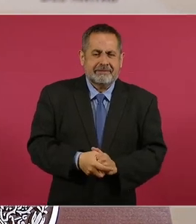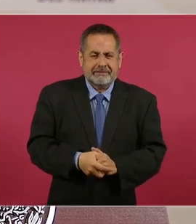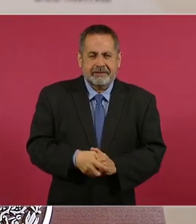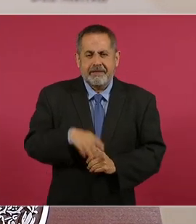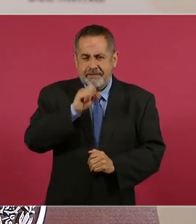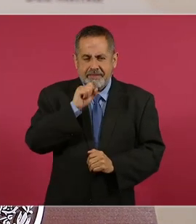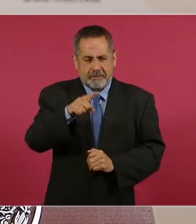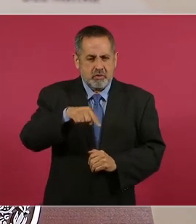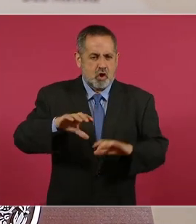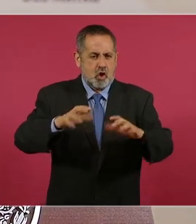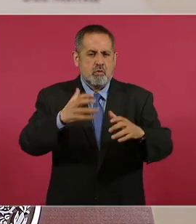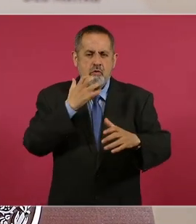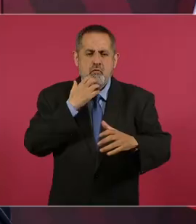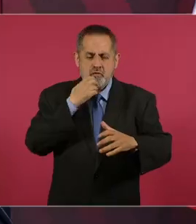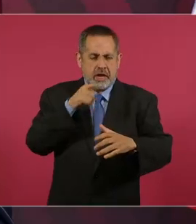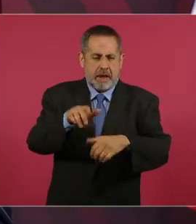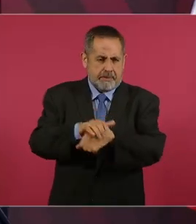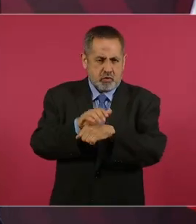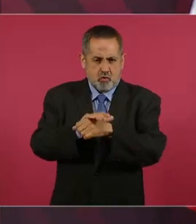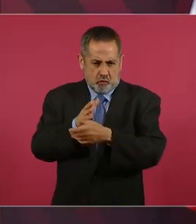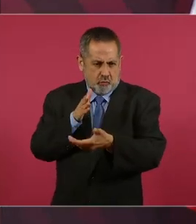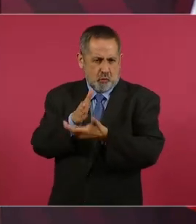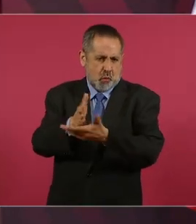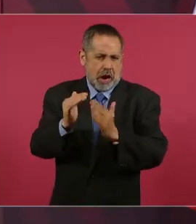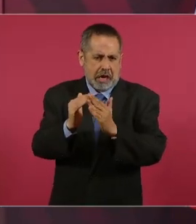también de la comunidad judía,